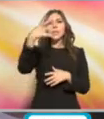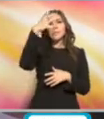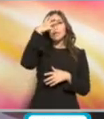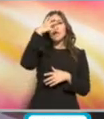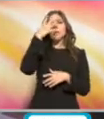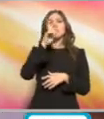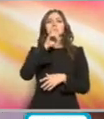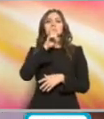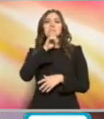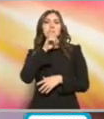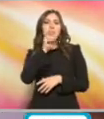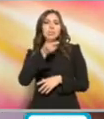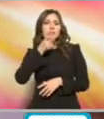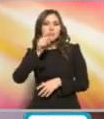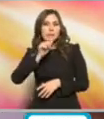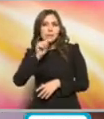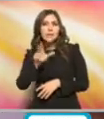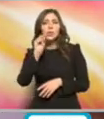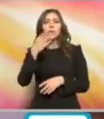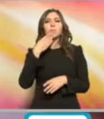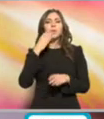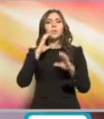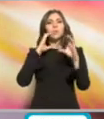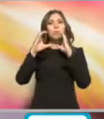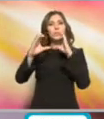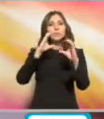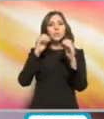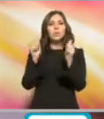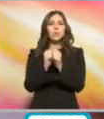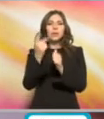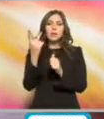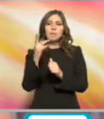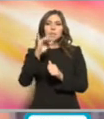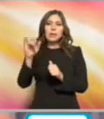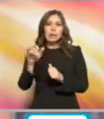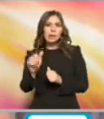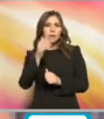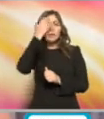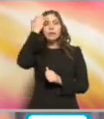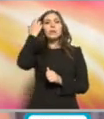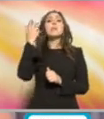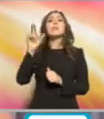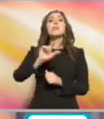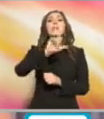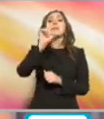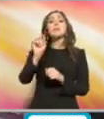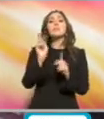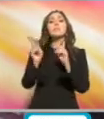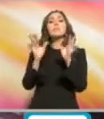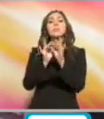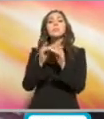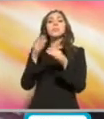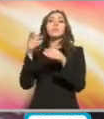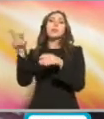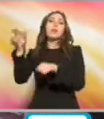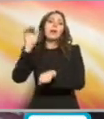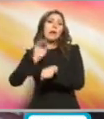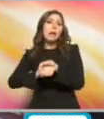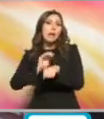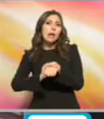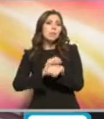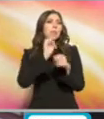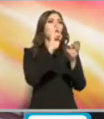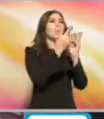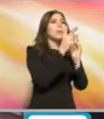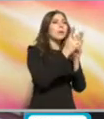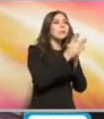nos callamos, no nos comunicamos correctamente respecto a esto con la pareja y como dices, terminas hablándolo con la amiga, con la comadre, con